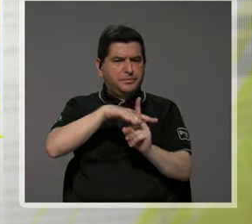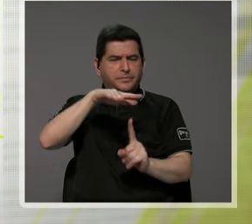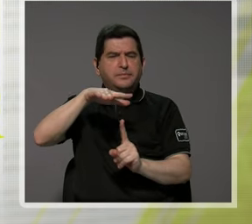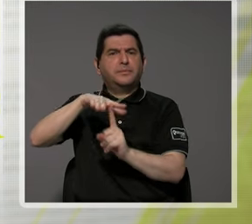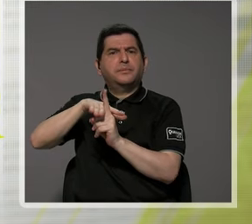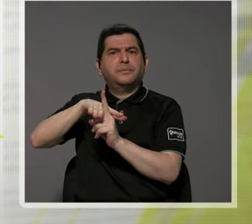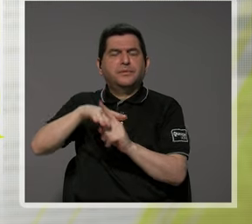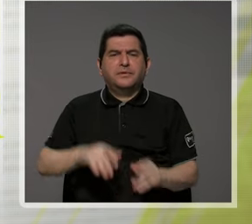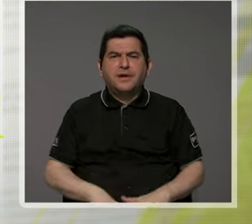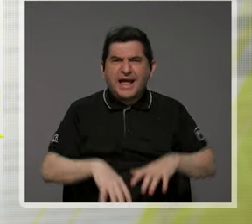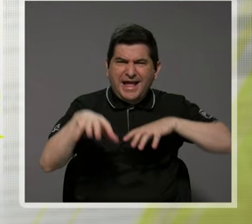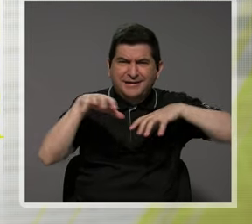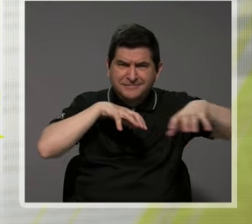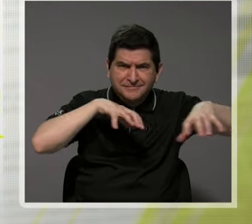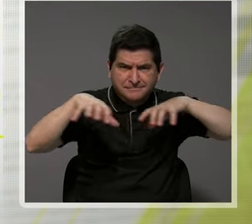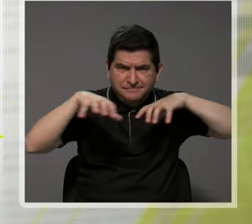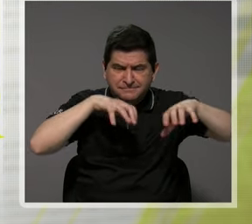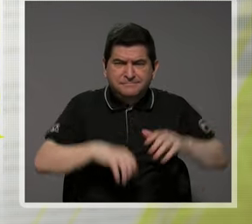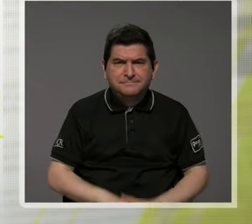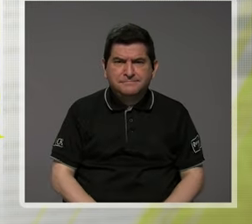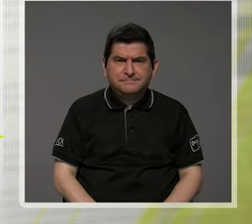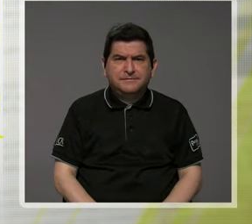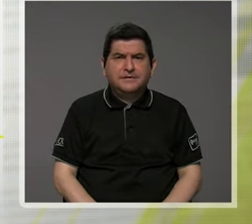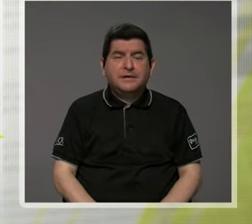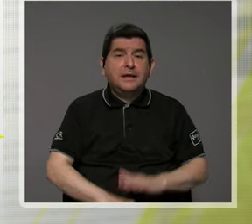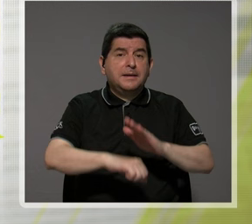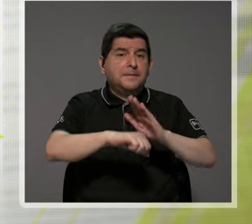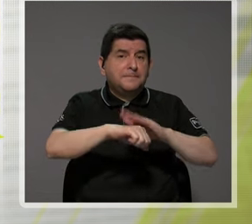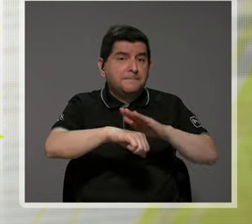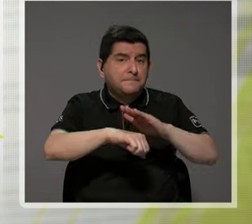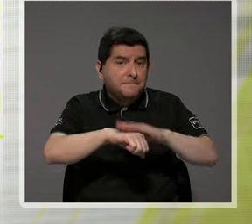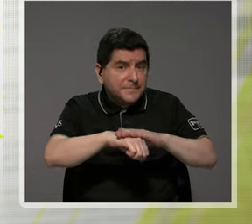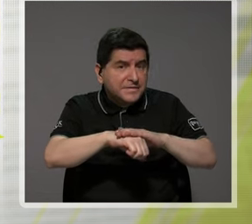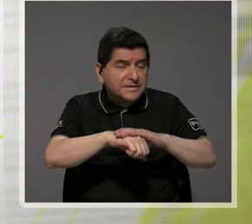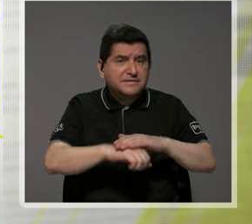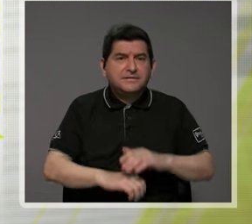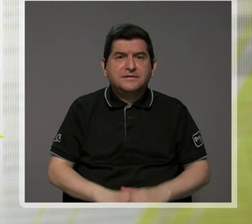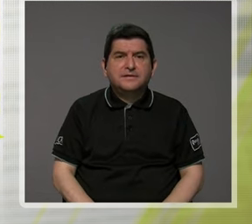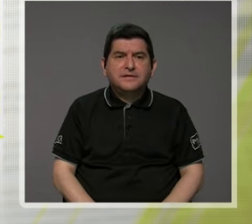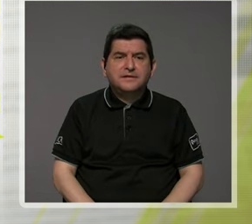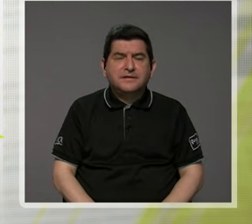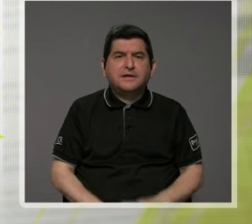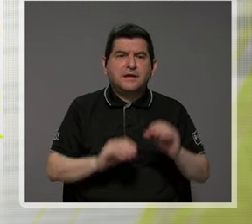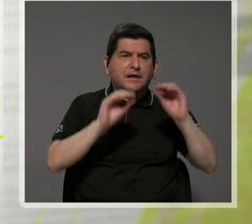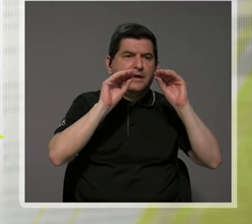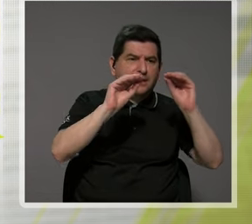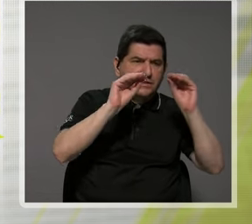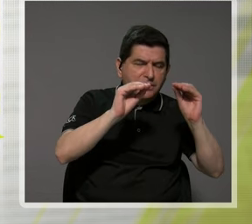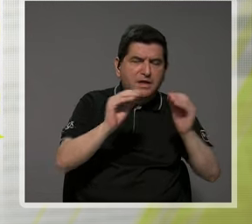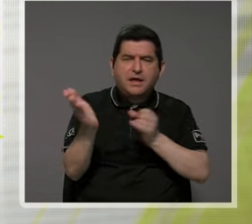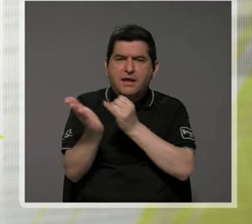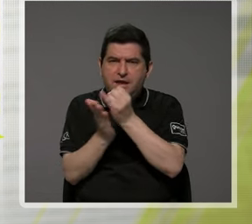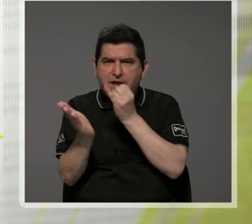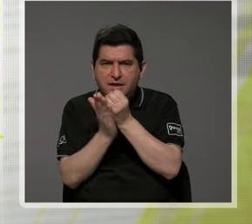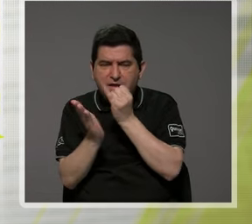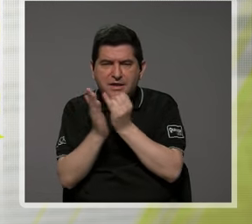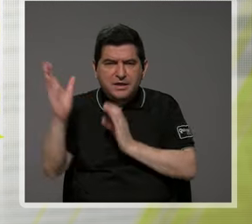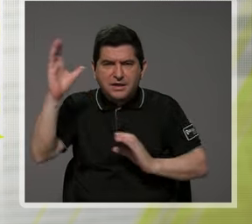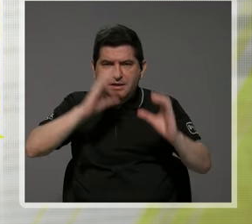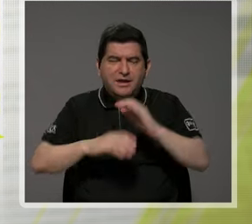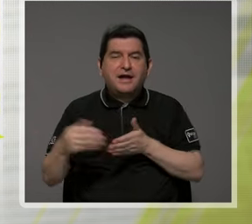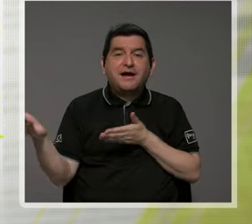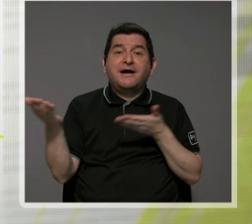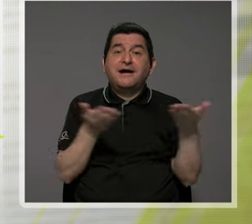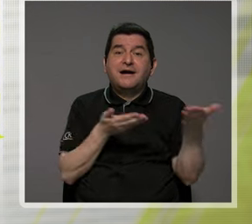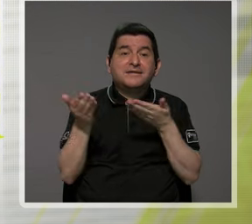eh acciones para poner el la docencia y la investigación científica